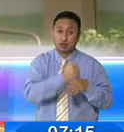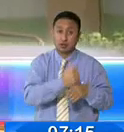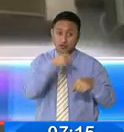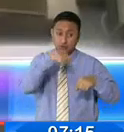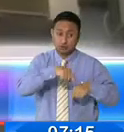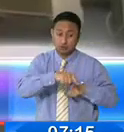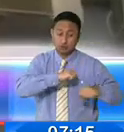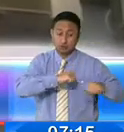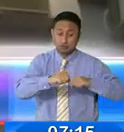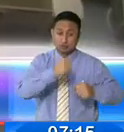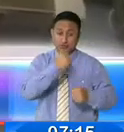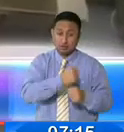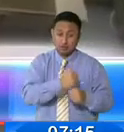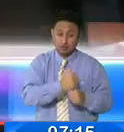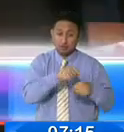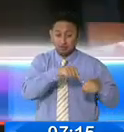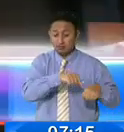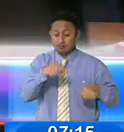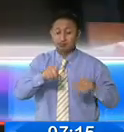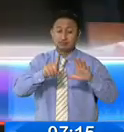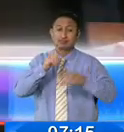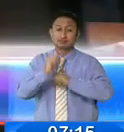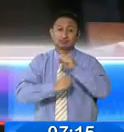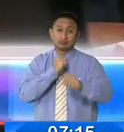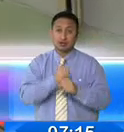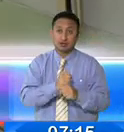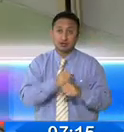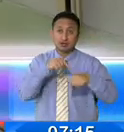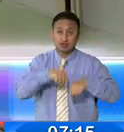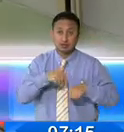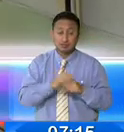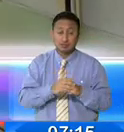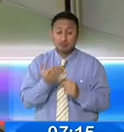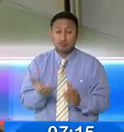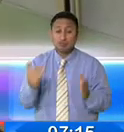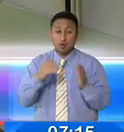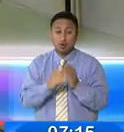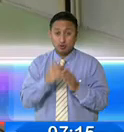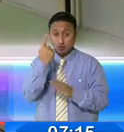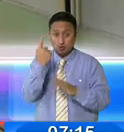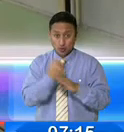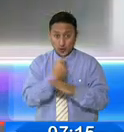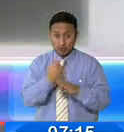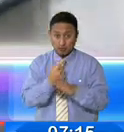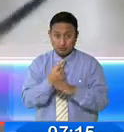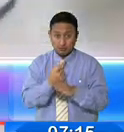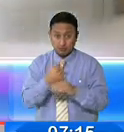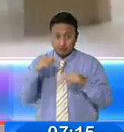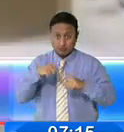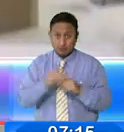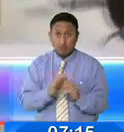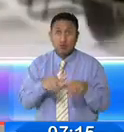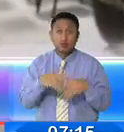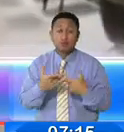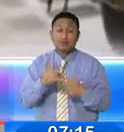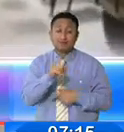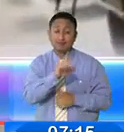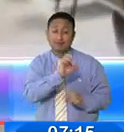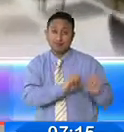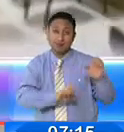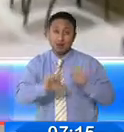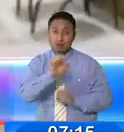su cargo por un periodo de 6 años y podrán reelegirse por una sola vez a través de una evaluación